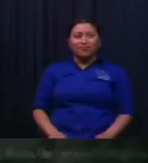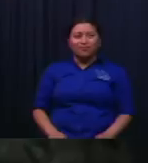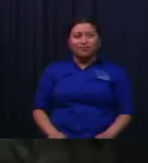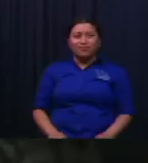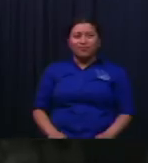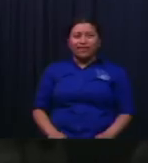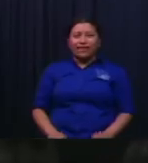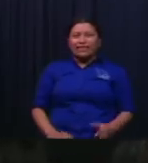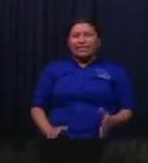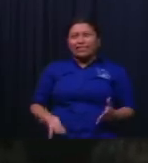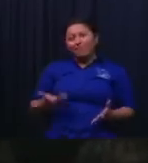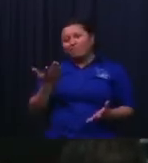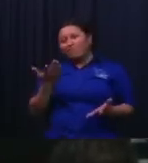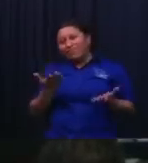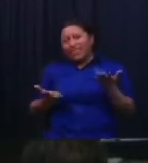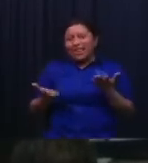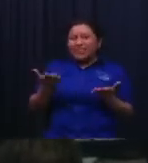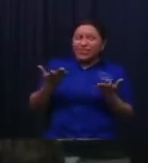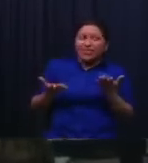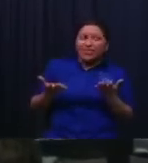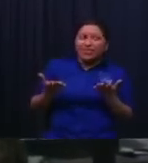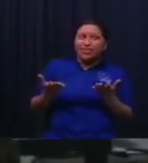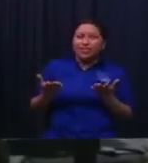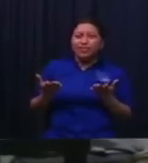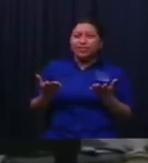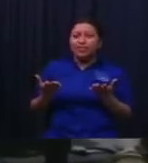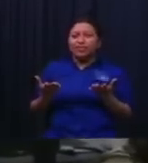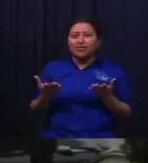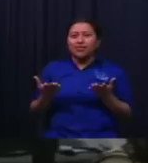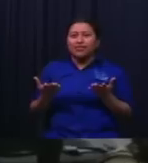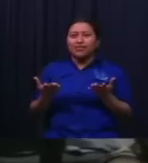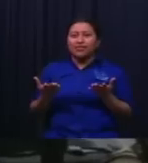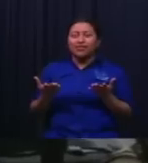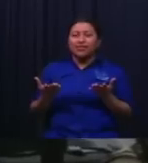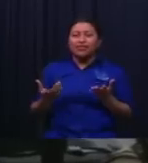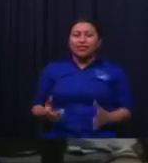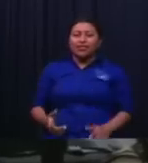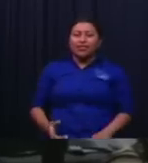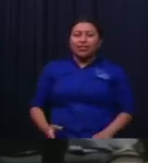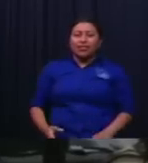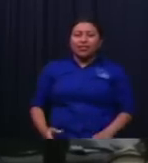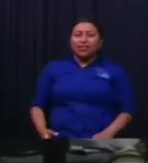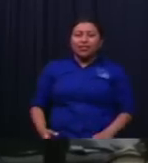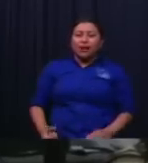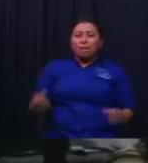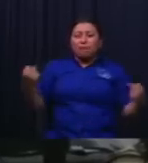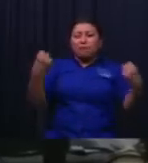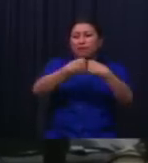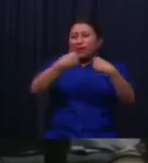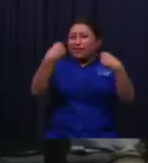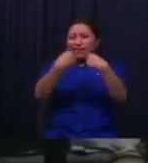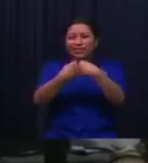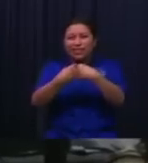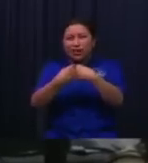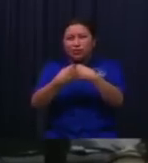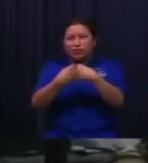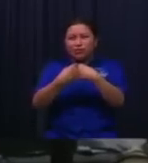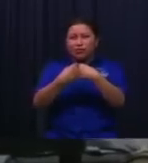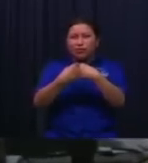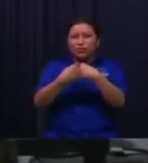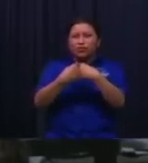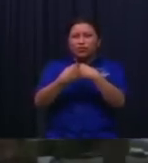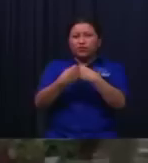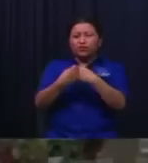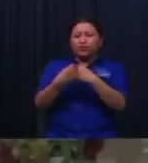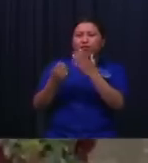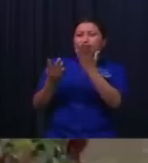A veces, hermano, actuamos hostilmente sin darnos cuenta y ¡pum!, vamos rápido a servir. Y a veces uno en el